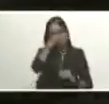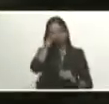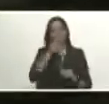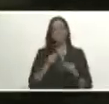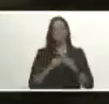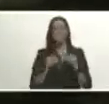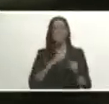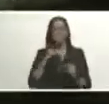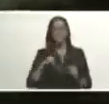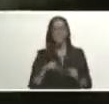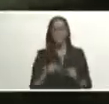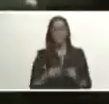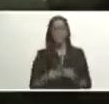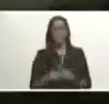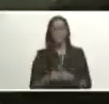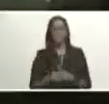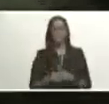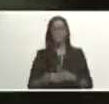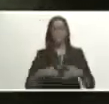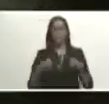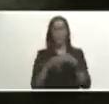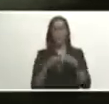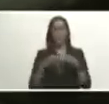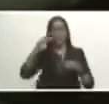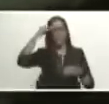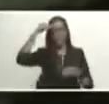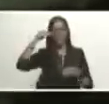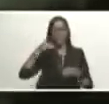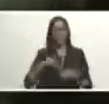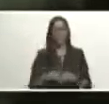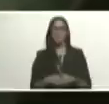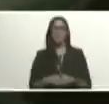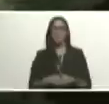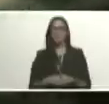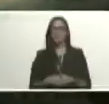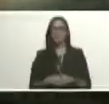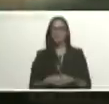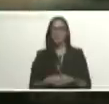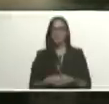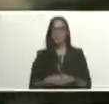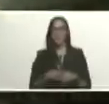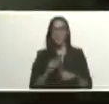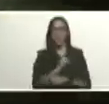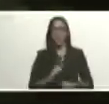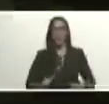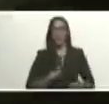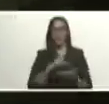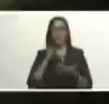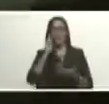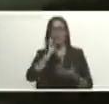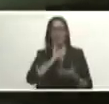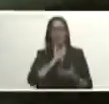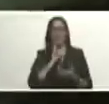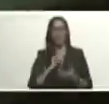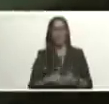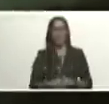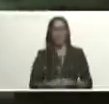puede practicar de manera virtual con miras al éxito. Correcto. La Guardia Nacional Bolivariana tiene